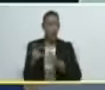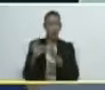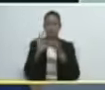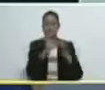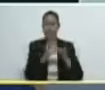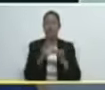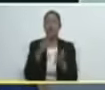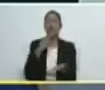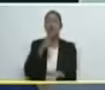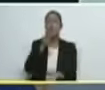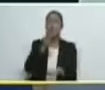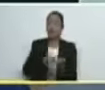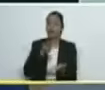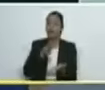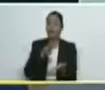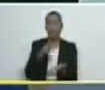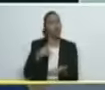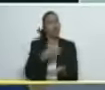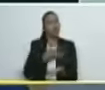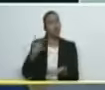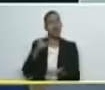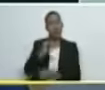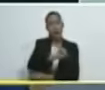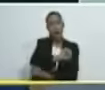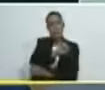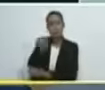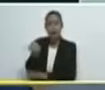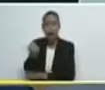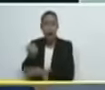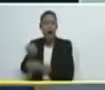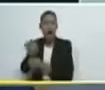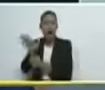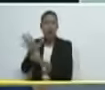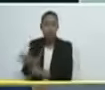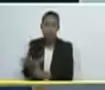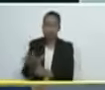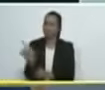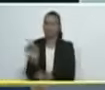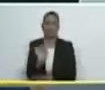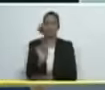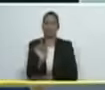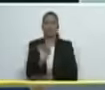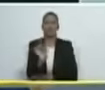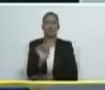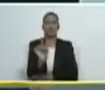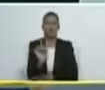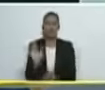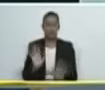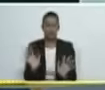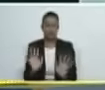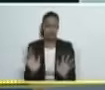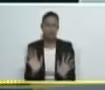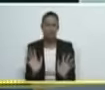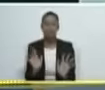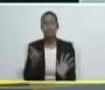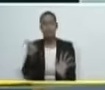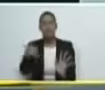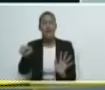No minimizo tampoco que el pacto de los apellidos se haya ensañado contra la patria con toda su